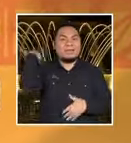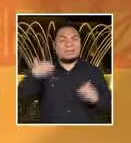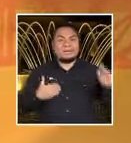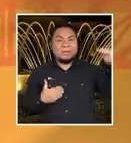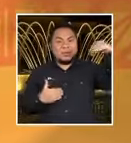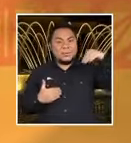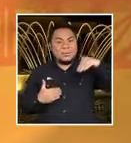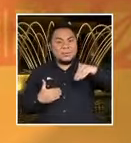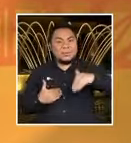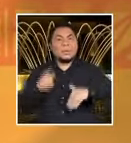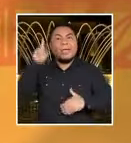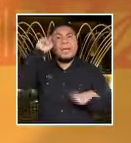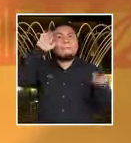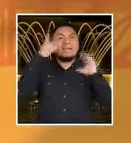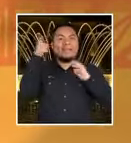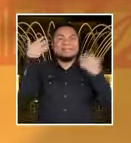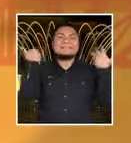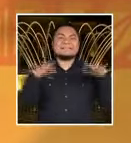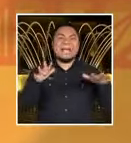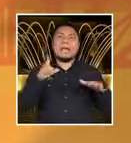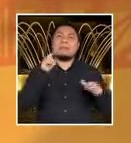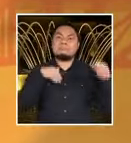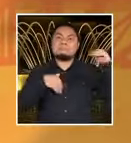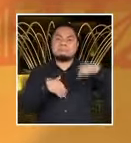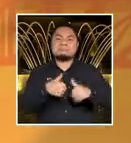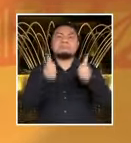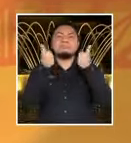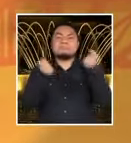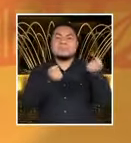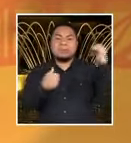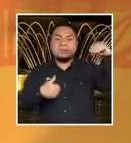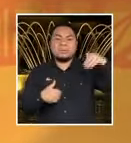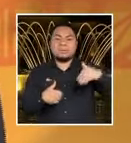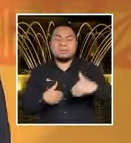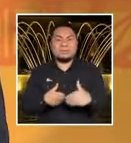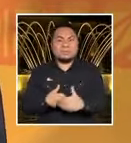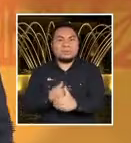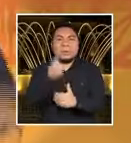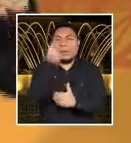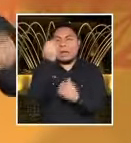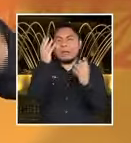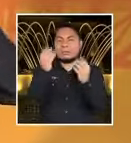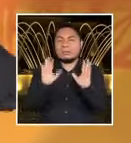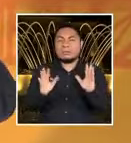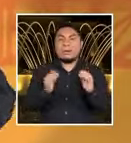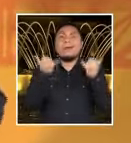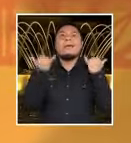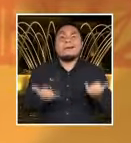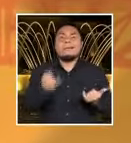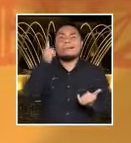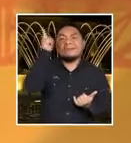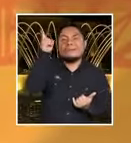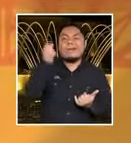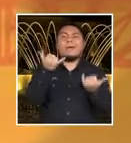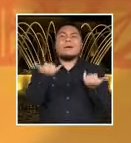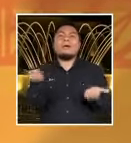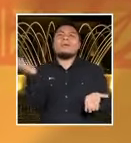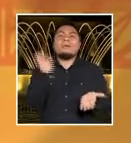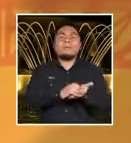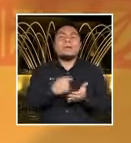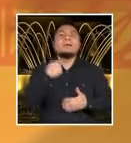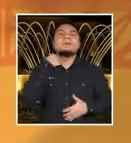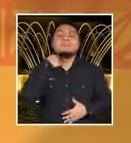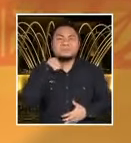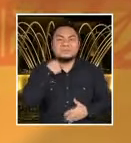que parecía que habían ya dominado la pandemia del COVID-19, ahora están pasando